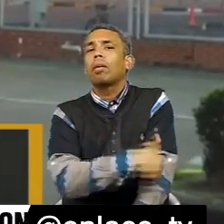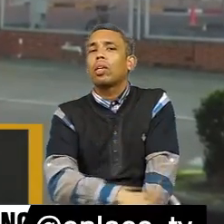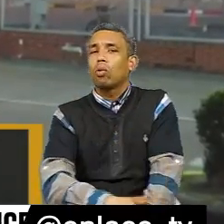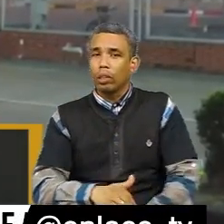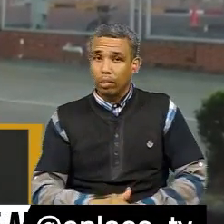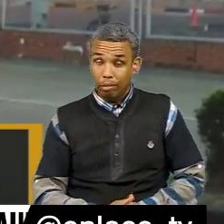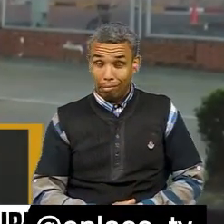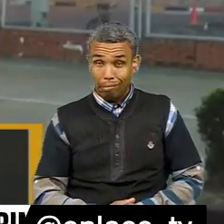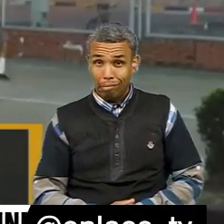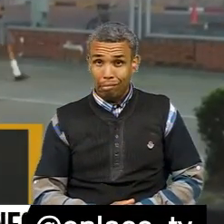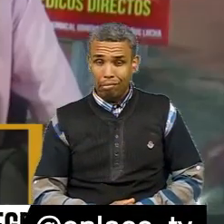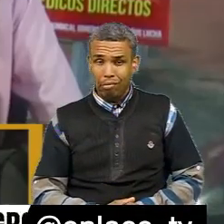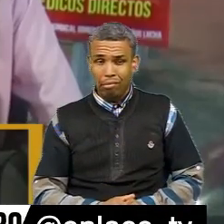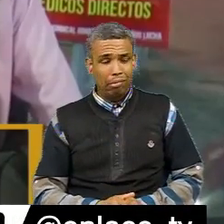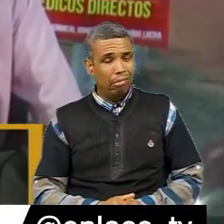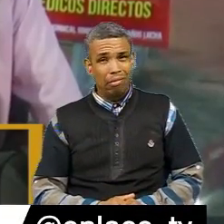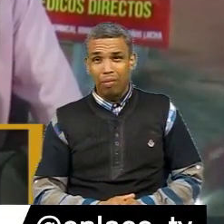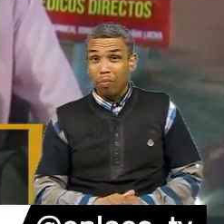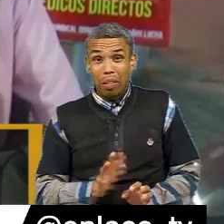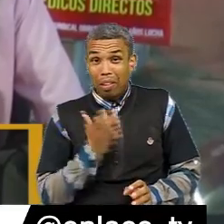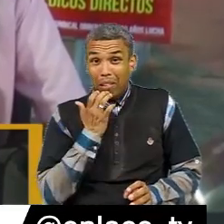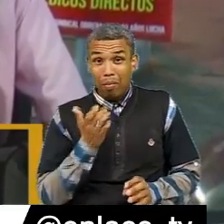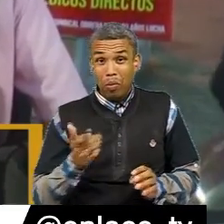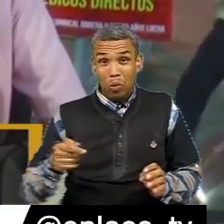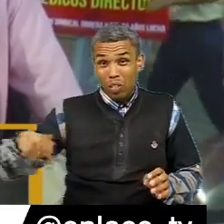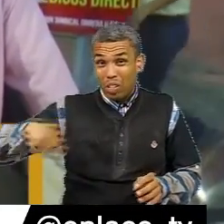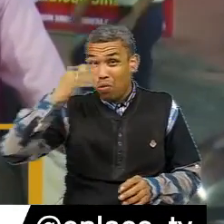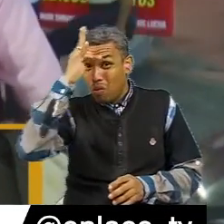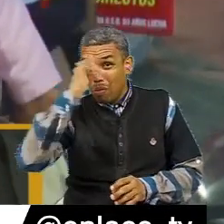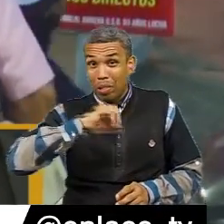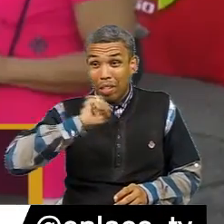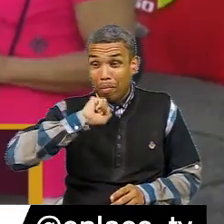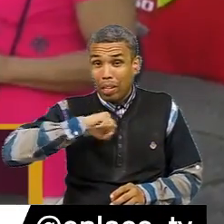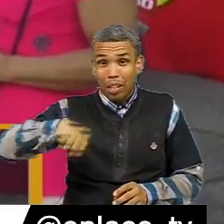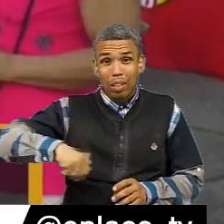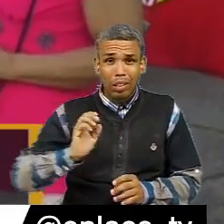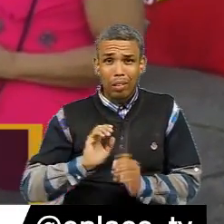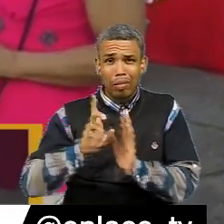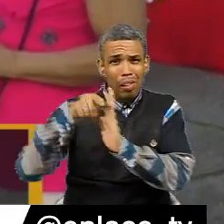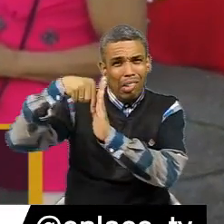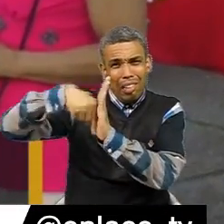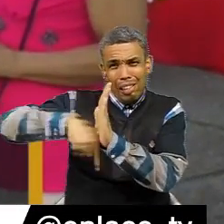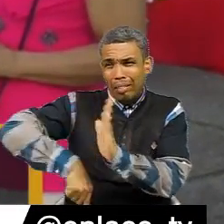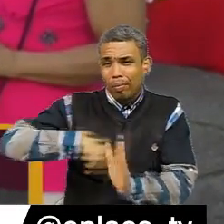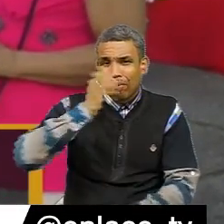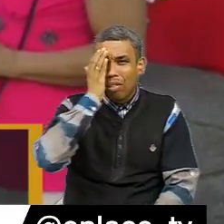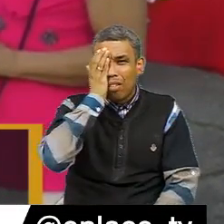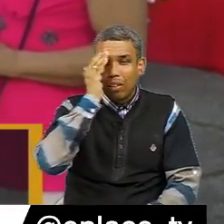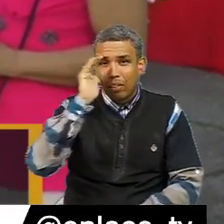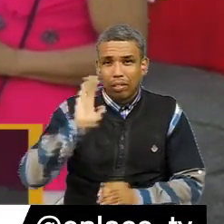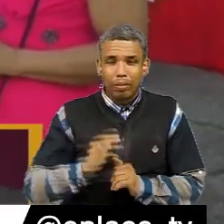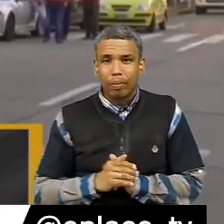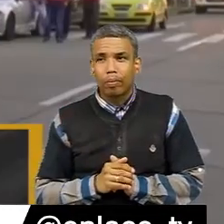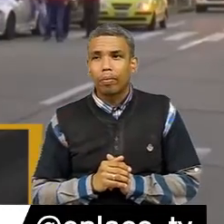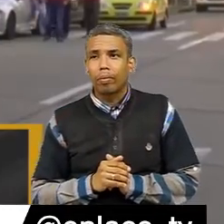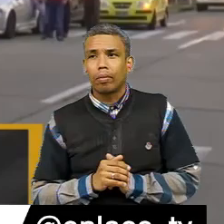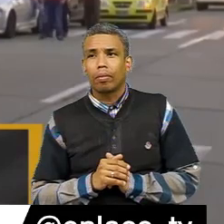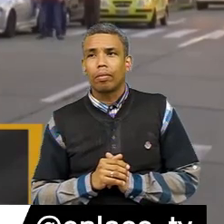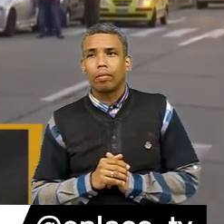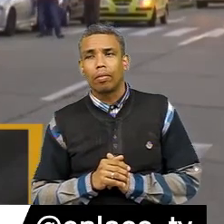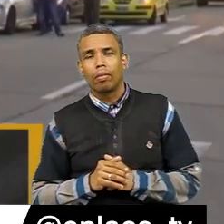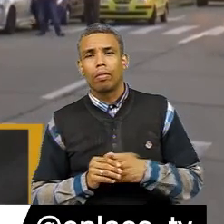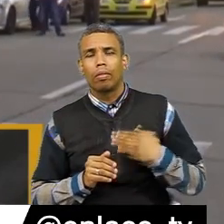ve el hospital aquí, eso parece un hospital de guerra. El político barranqueño también se ha pronunciado por las modificaciones que Ecopetrol le ha hecho a la prestación del servicio